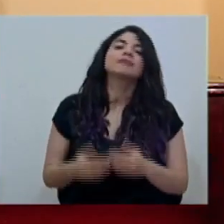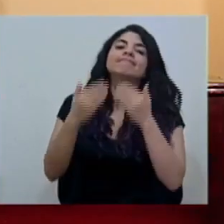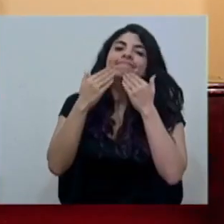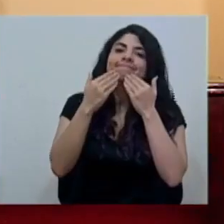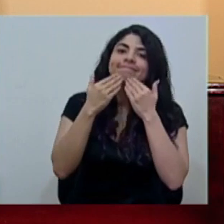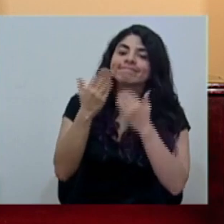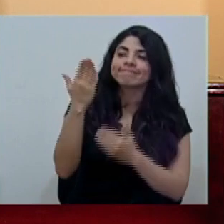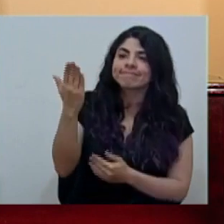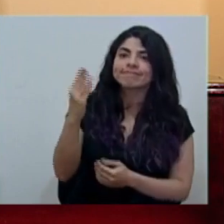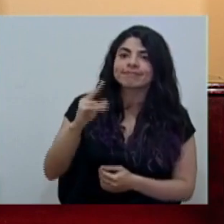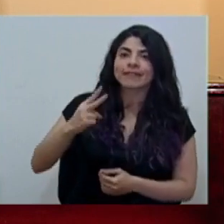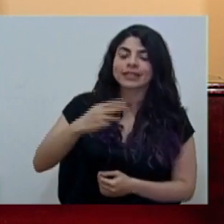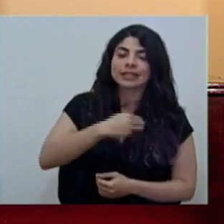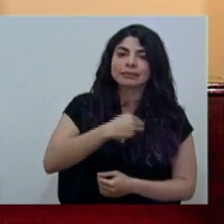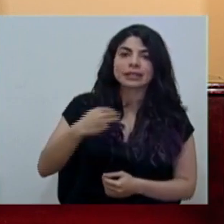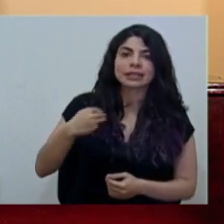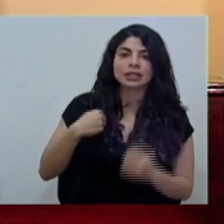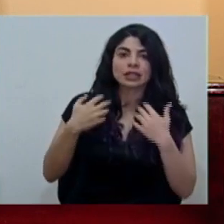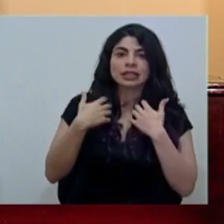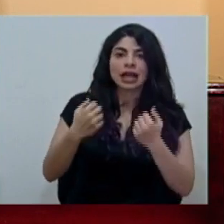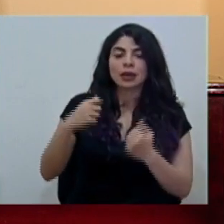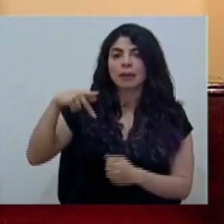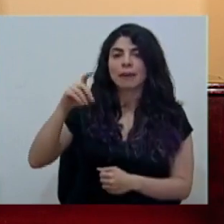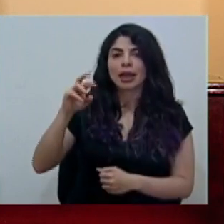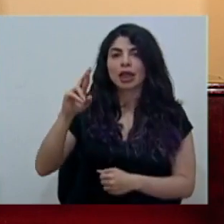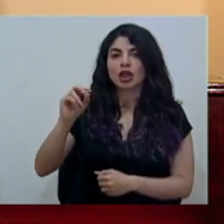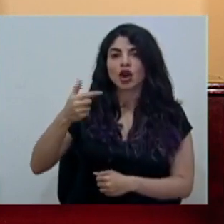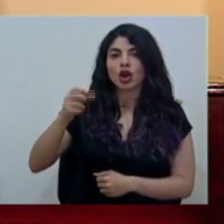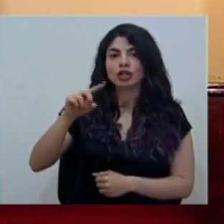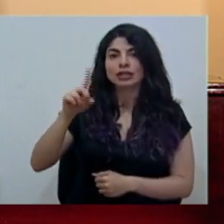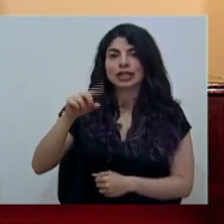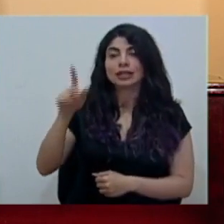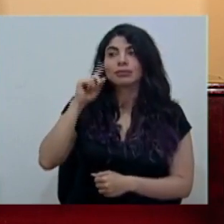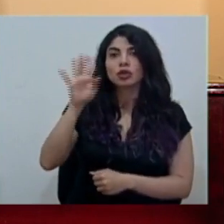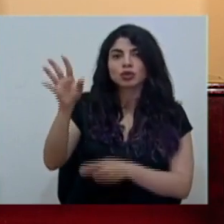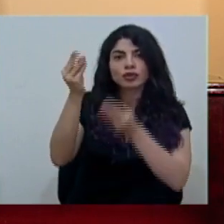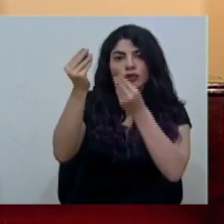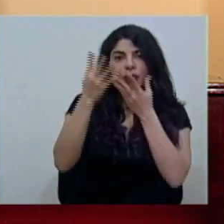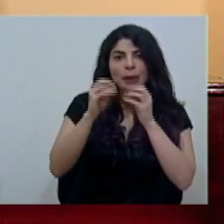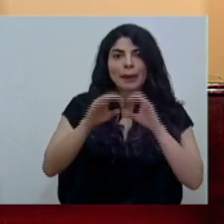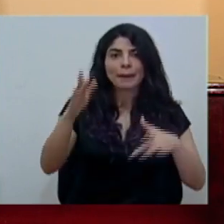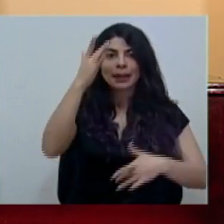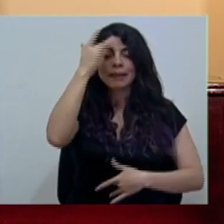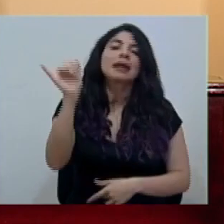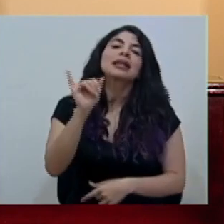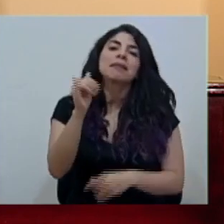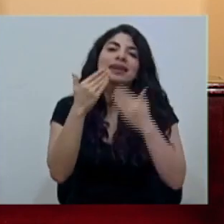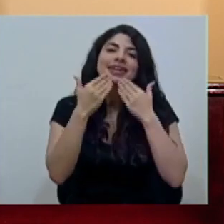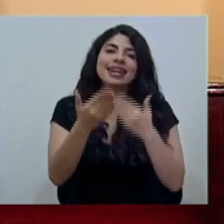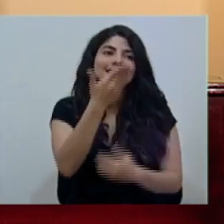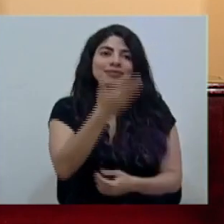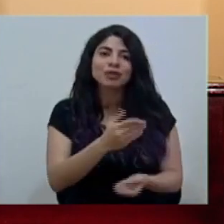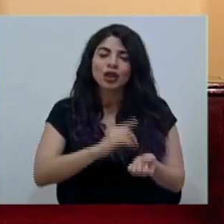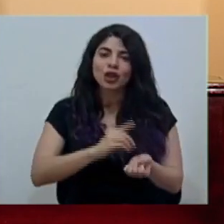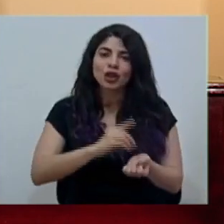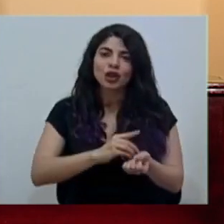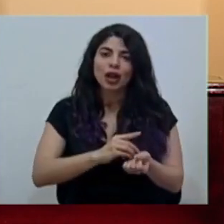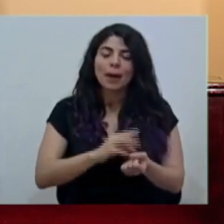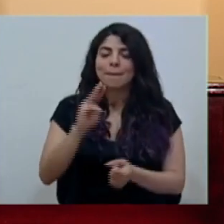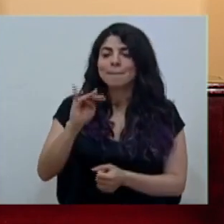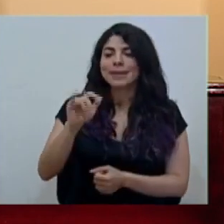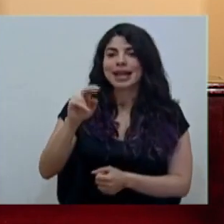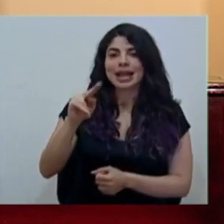Agradecemos al viceministro de Salud, Pedro González, por el reporte epidemiológico. Agradecemos también a la doctora